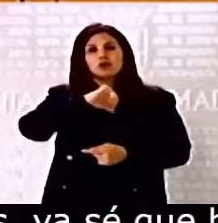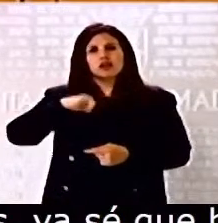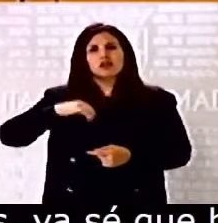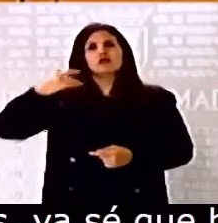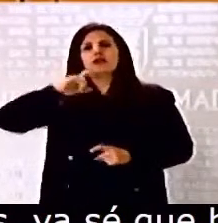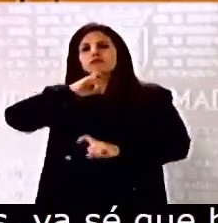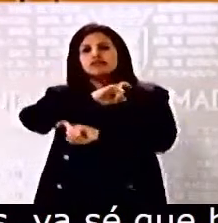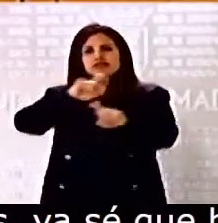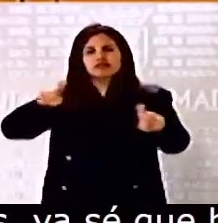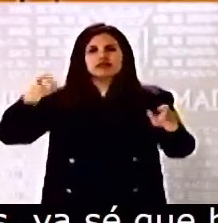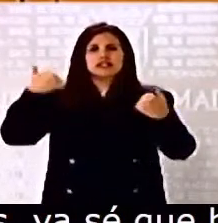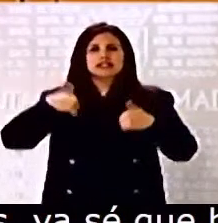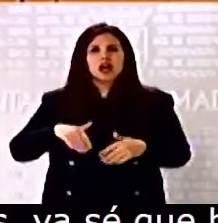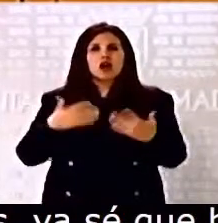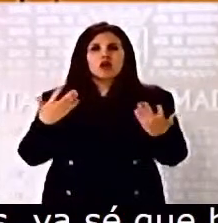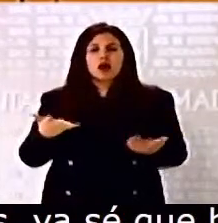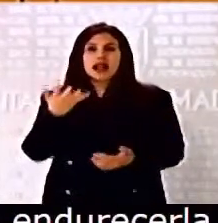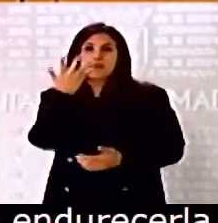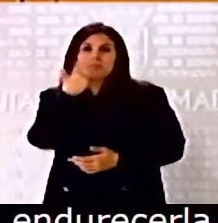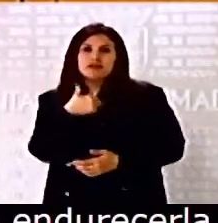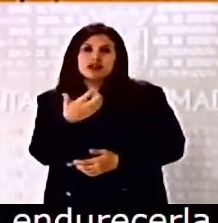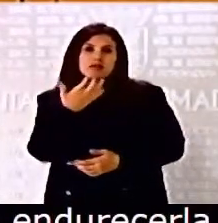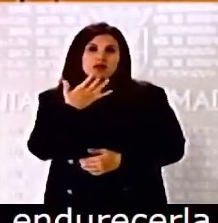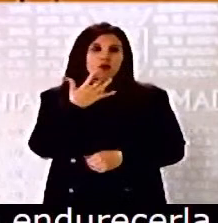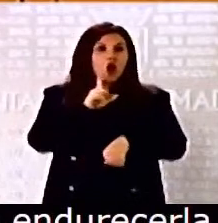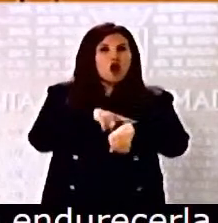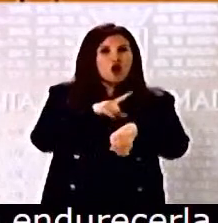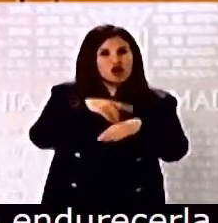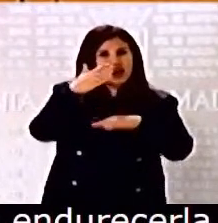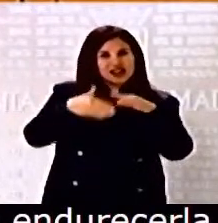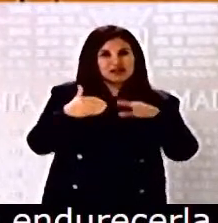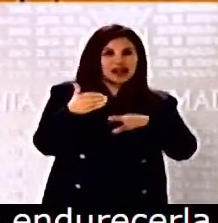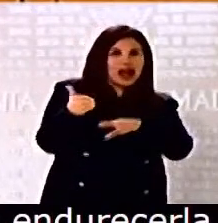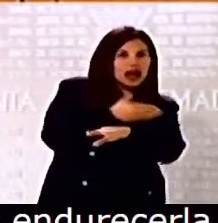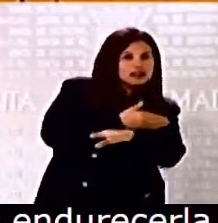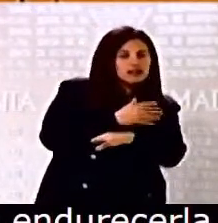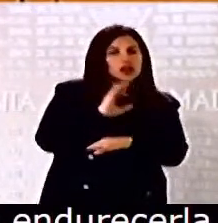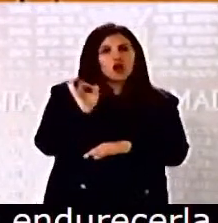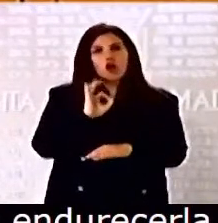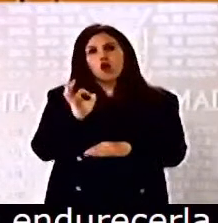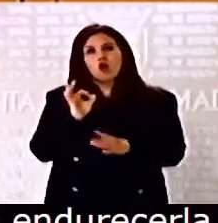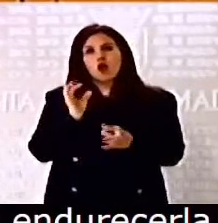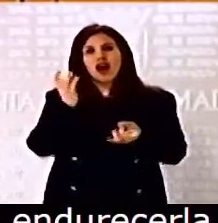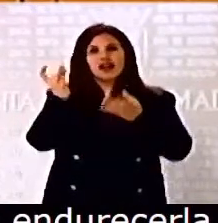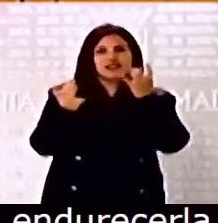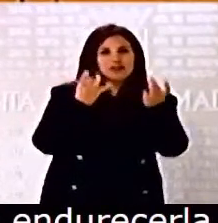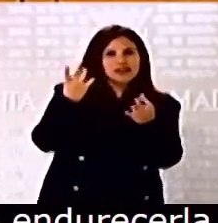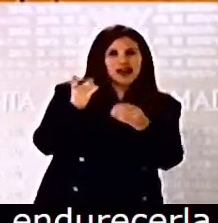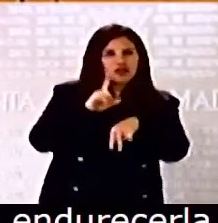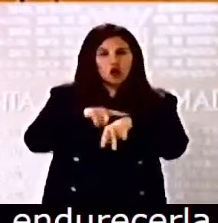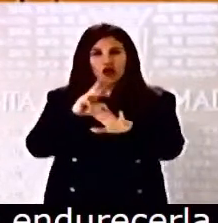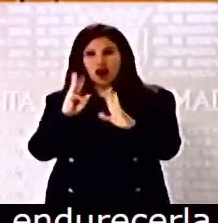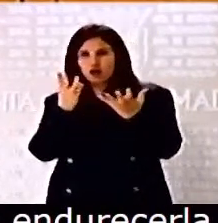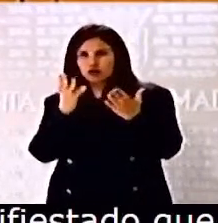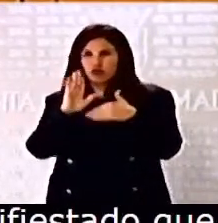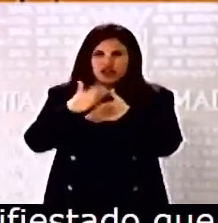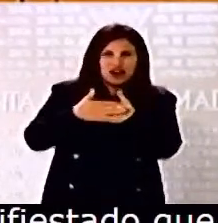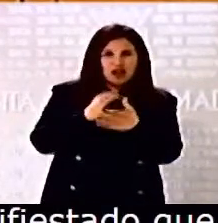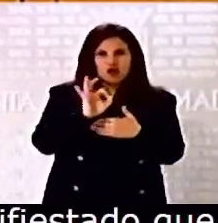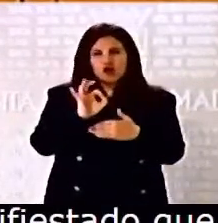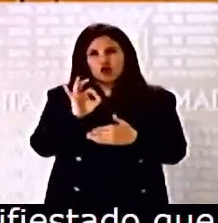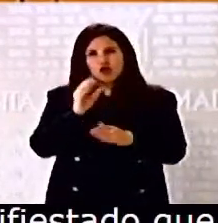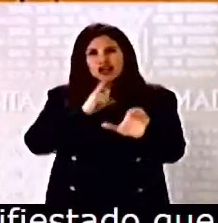manifestado pues que preferirían a lo mejor adelantar el toque de queda o el cierre de la actividad a partir de las 8. No sé cuál sería la postura de